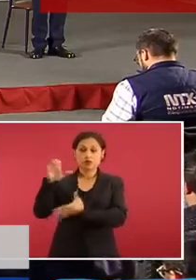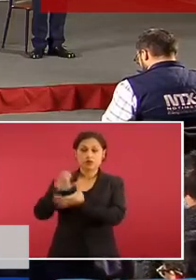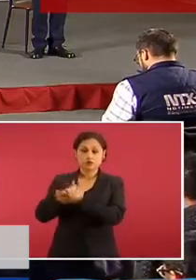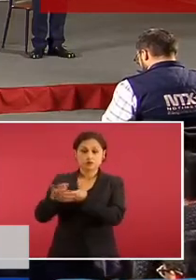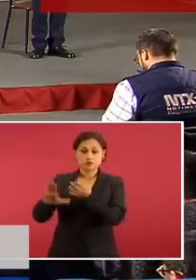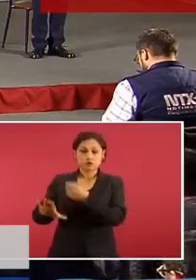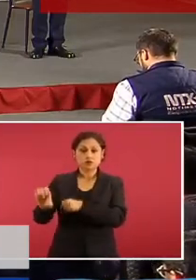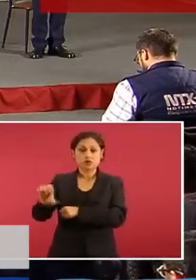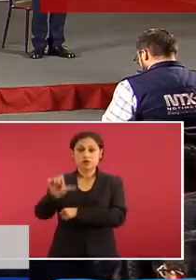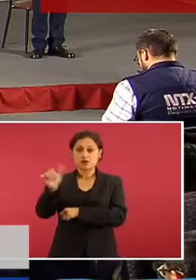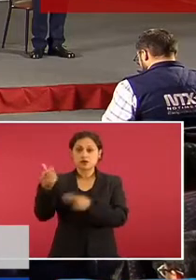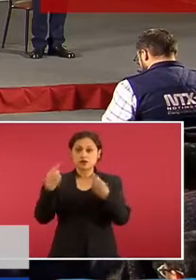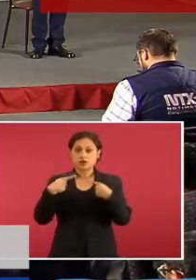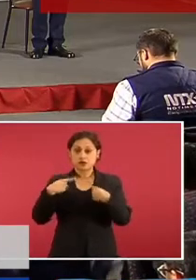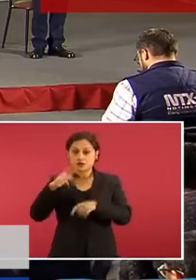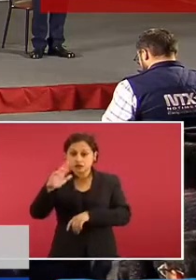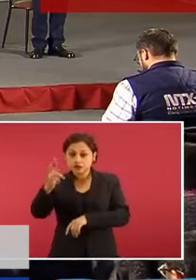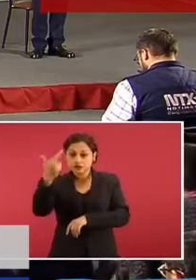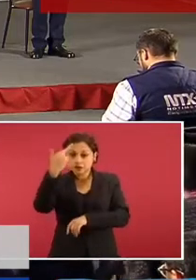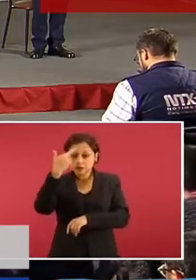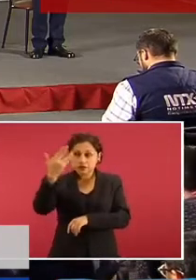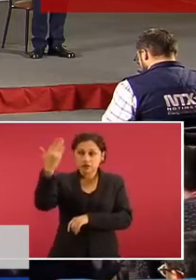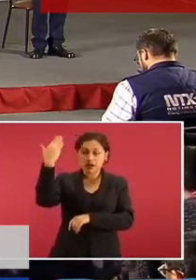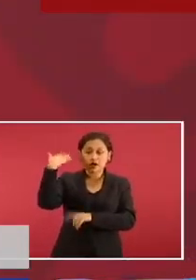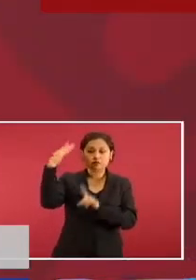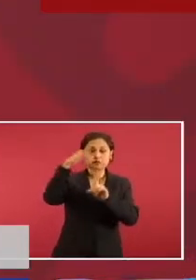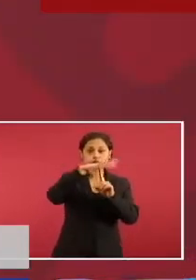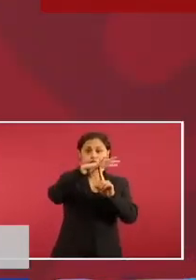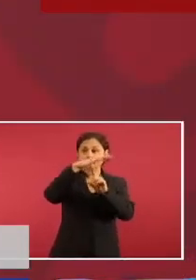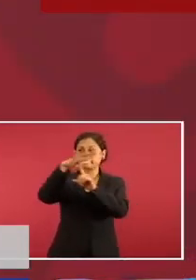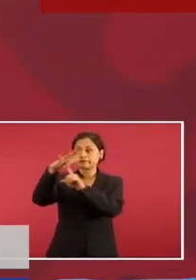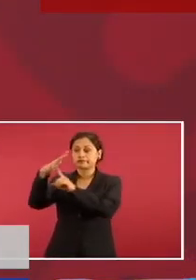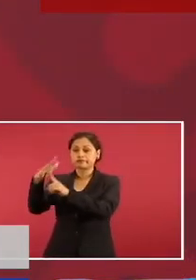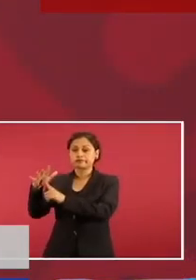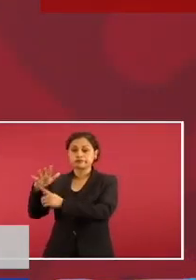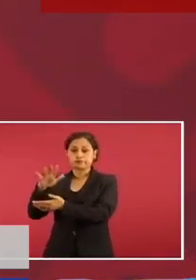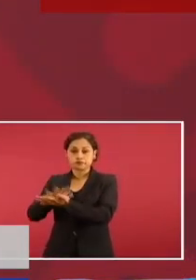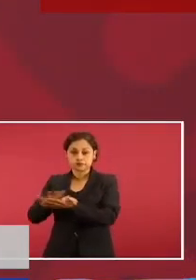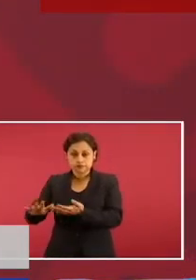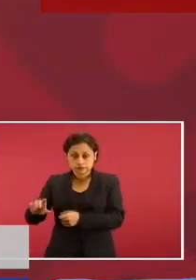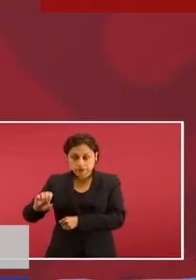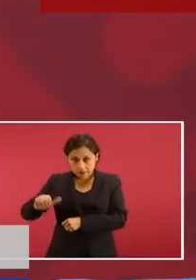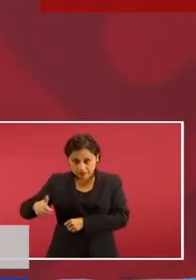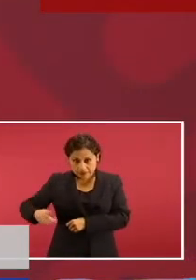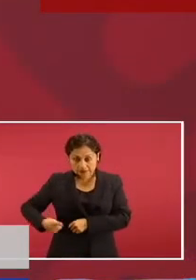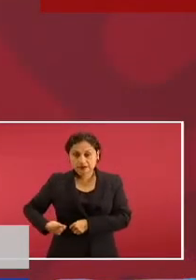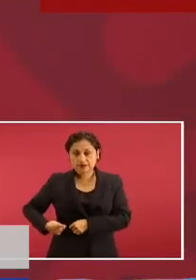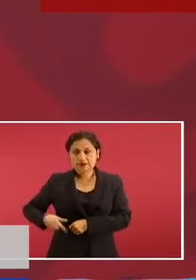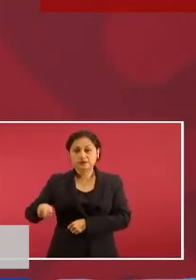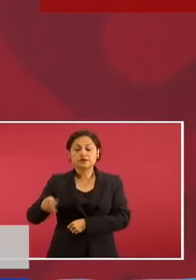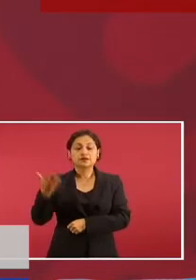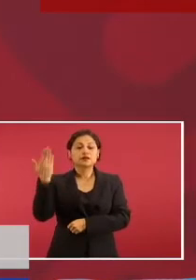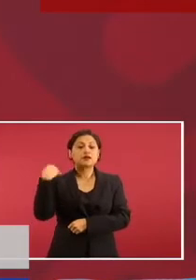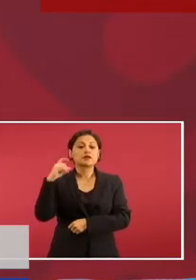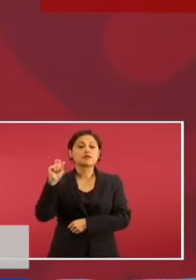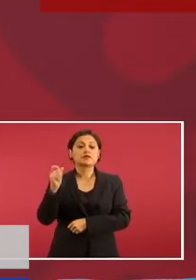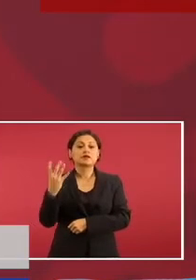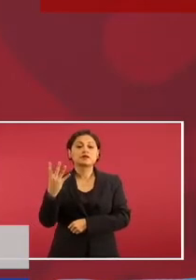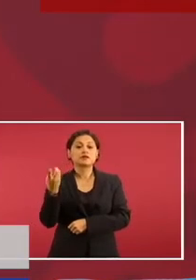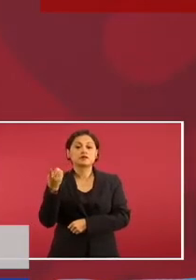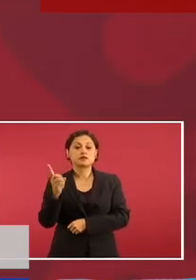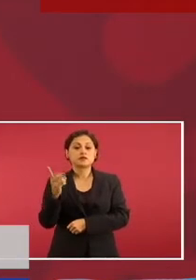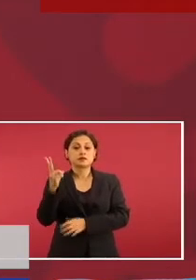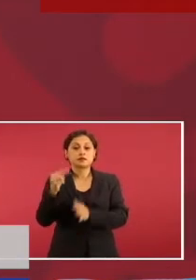El presidente descarta autoimponerse en cuarentena, por lo que continuará desarrollando sus funciones acatando siempre el protocolo de la Secretaría de